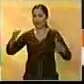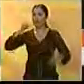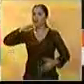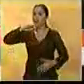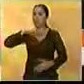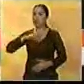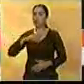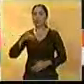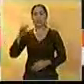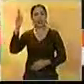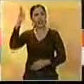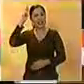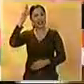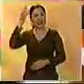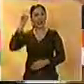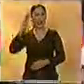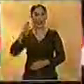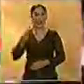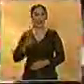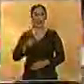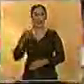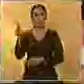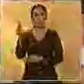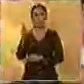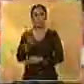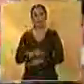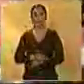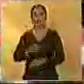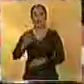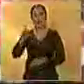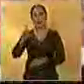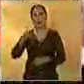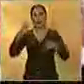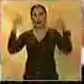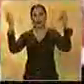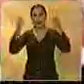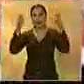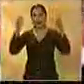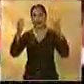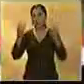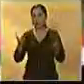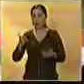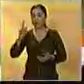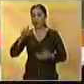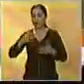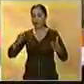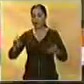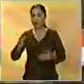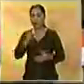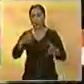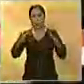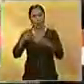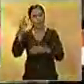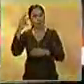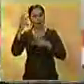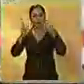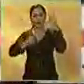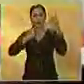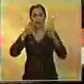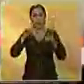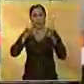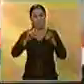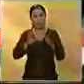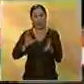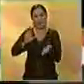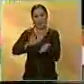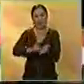histórica del incario de la patria. En Cusco, la celebración no podía ser menor. Un grupo de peruanos y turistas lo hizo en la